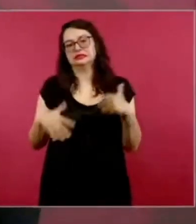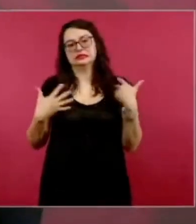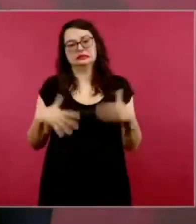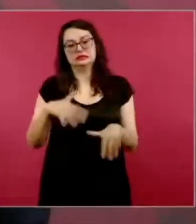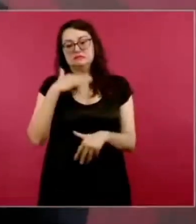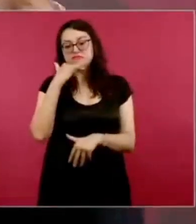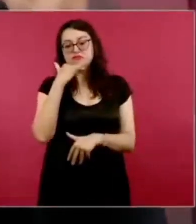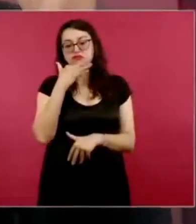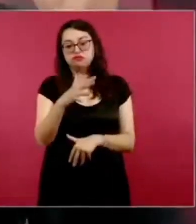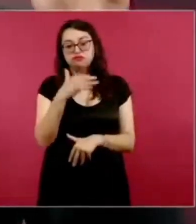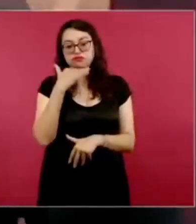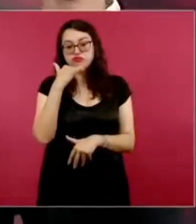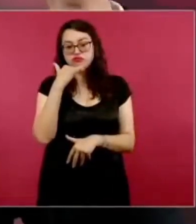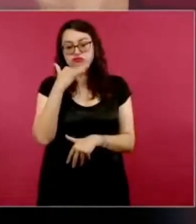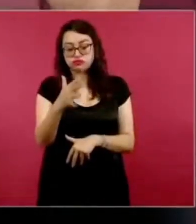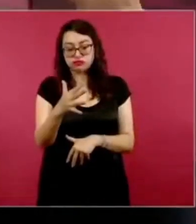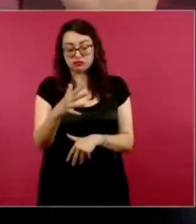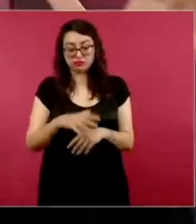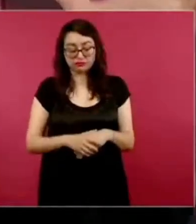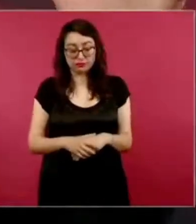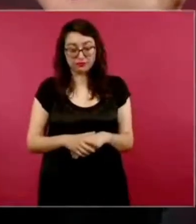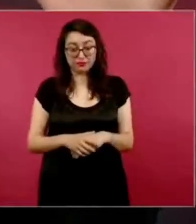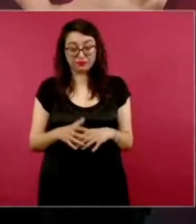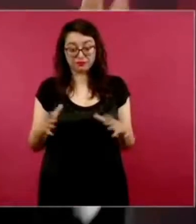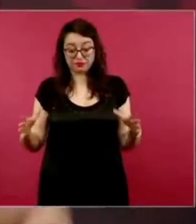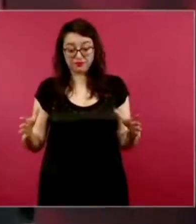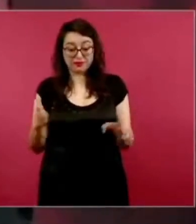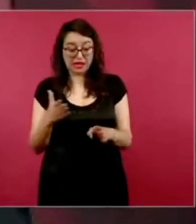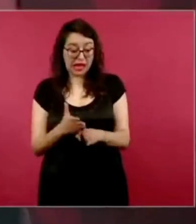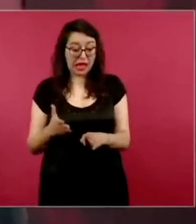Incluyo los 3 siglos de dominación colonial,